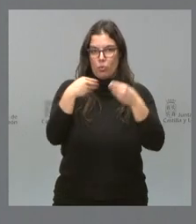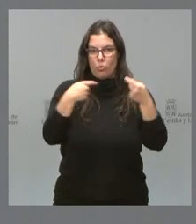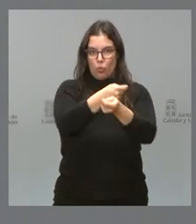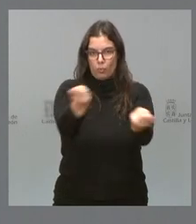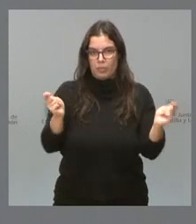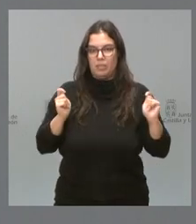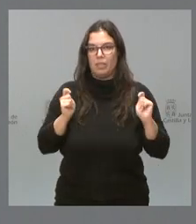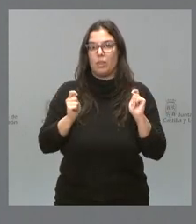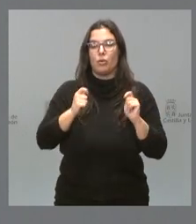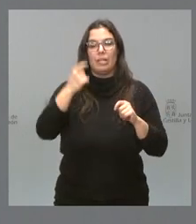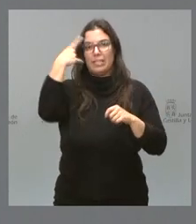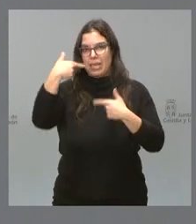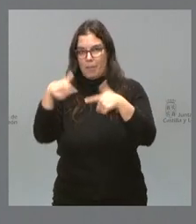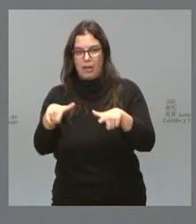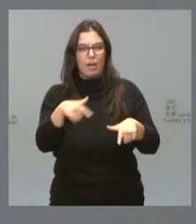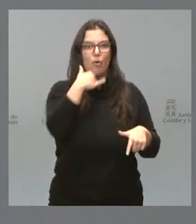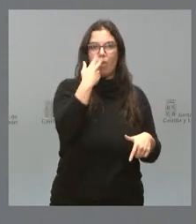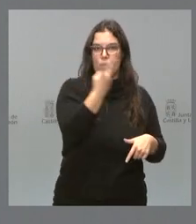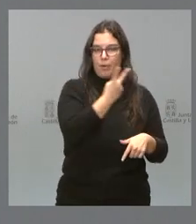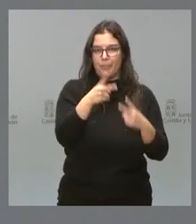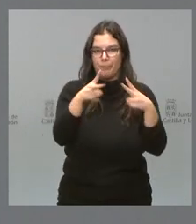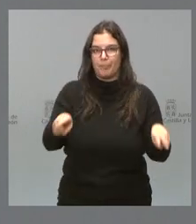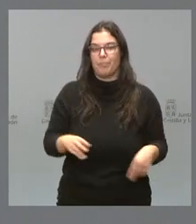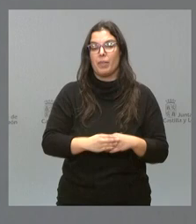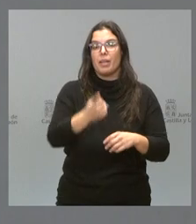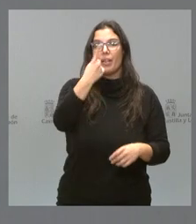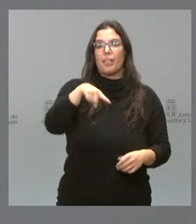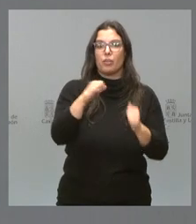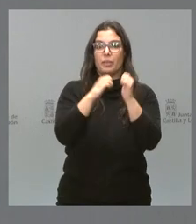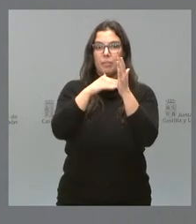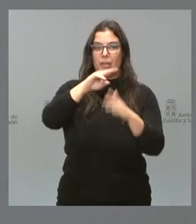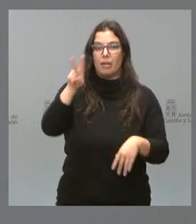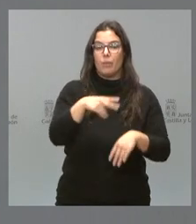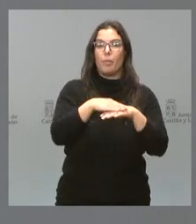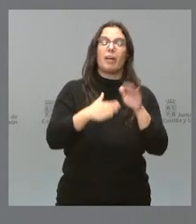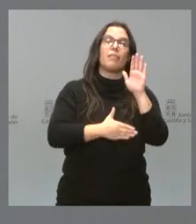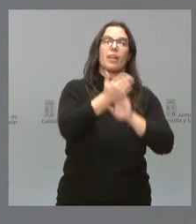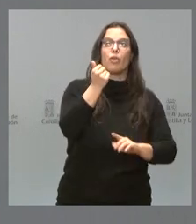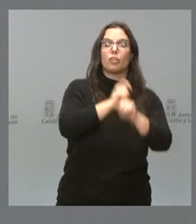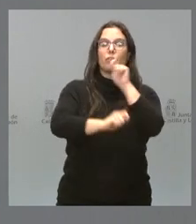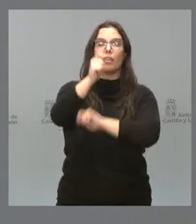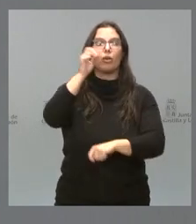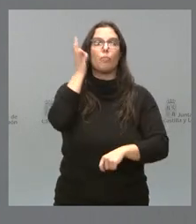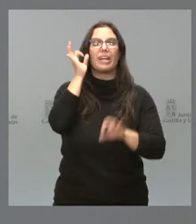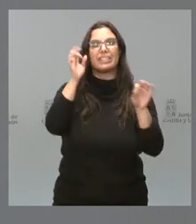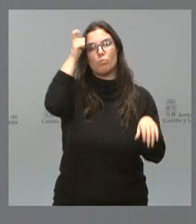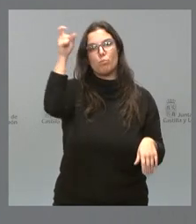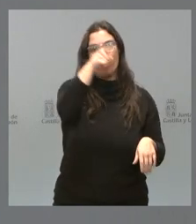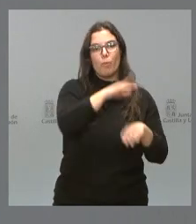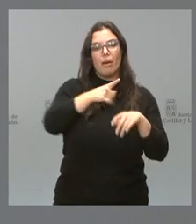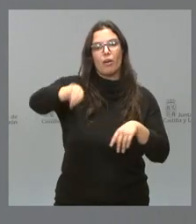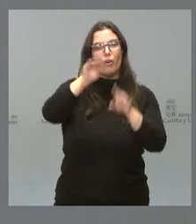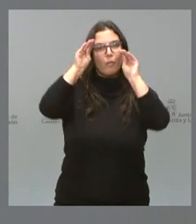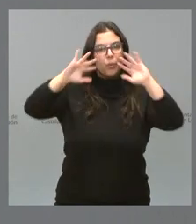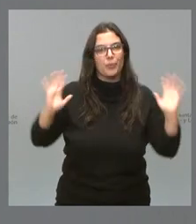tanto en Salamanca como en Zamora 120.000 euros para las federaciones de asociaciones mujeres del mundo rural para formación y